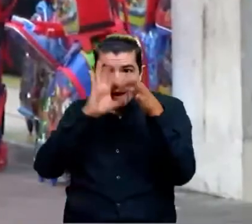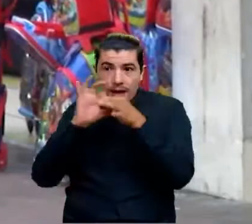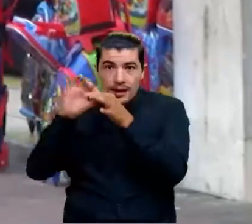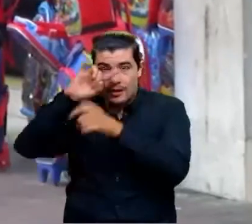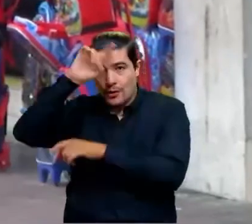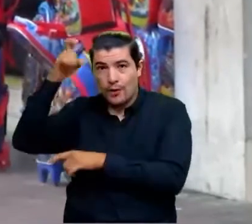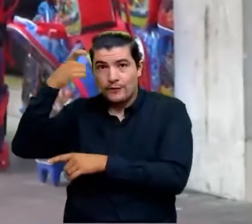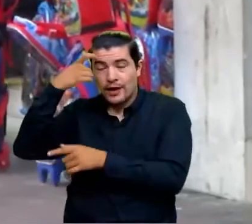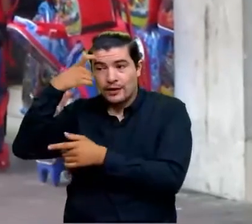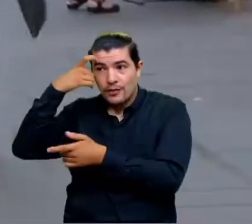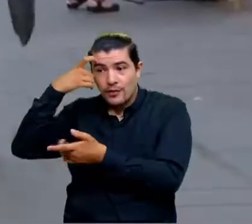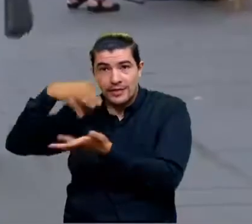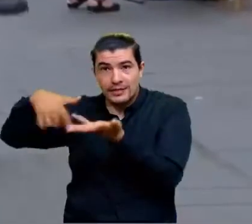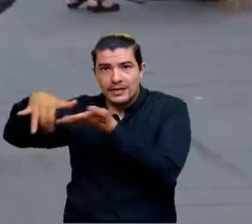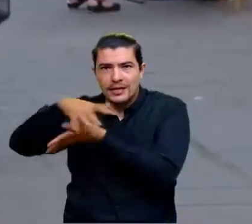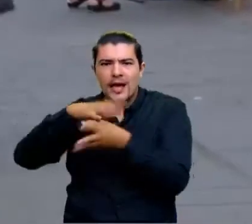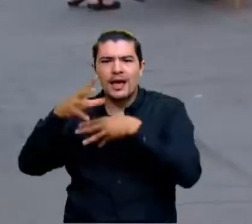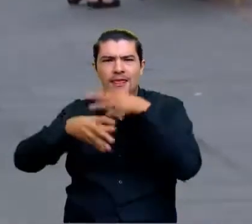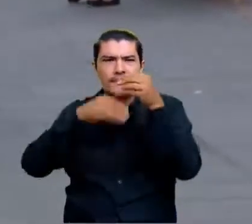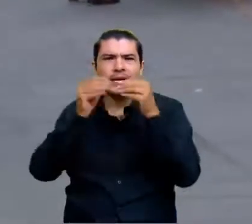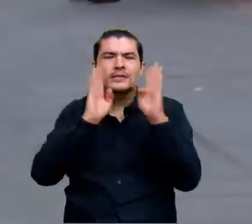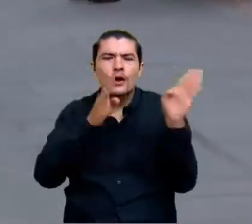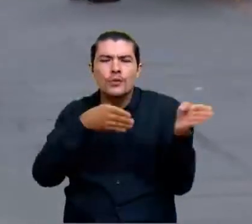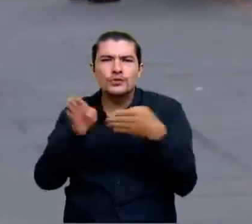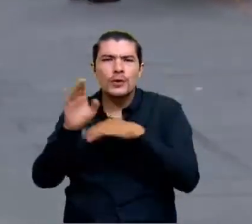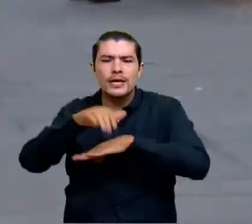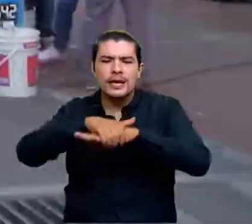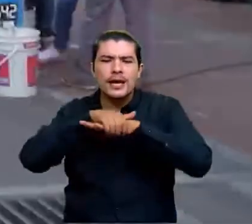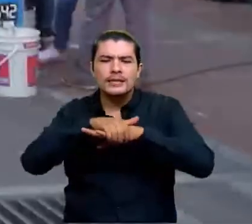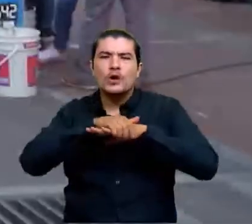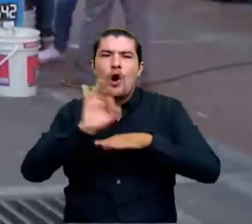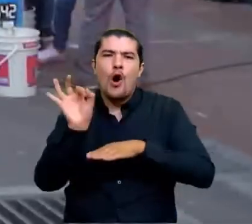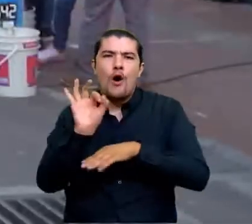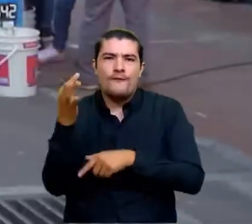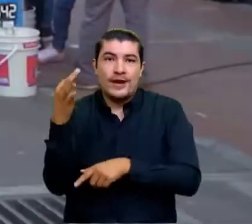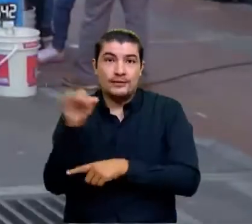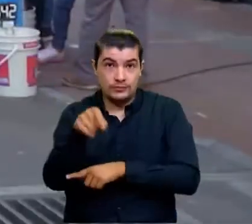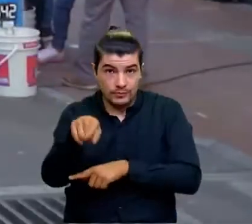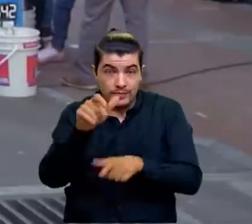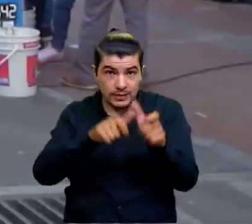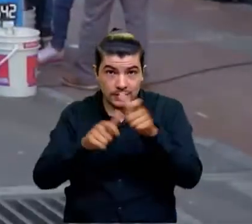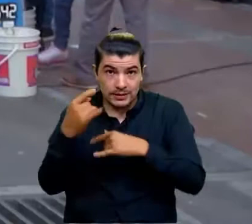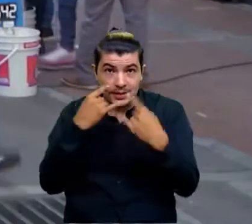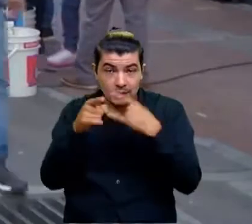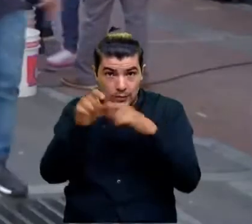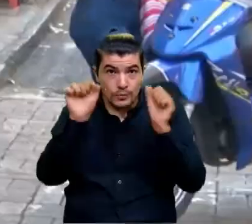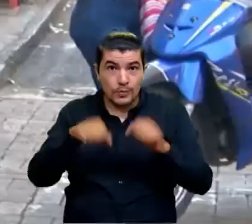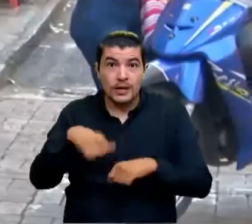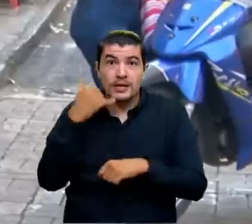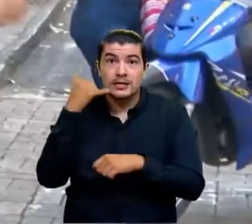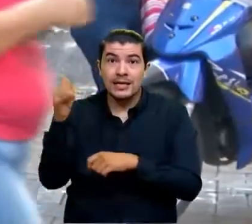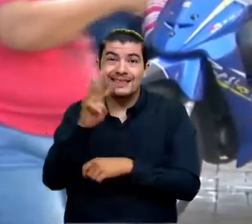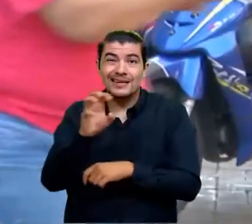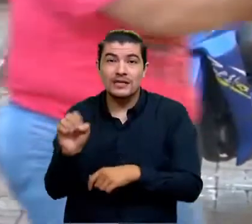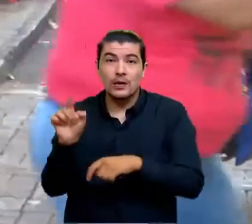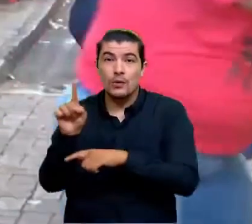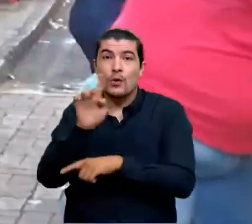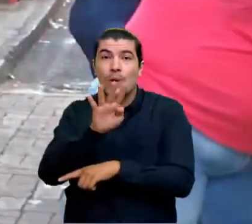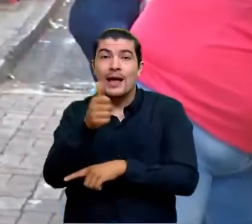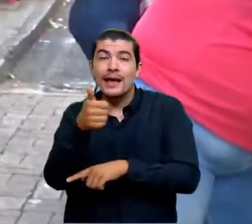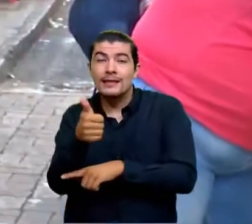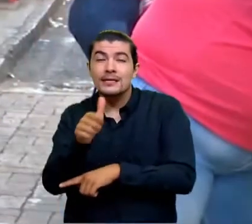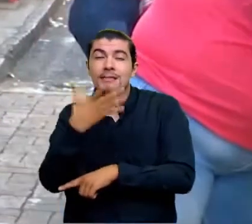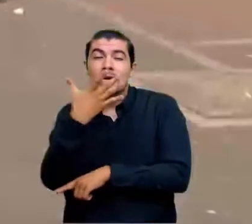y francés para mejorar su segundo idioma las personas interesadas se pueden comunicar al 30 14 10